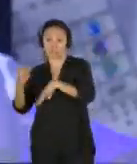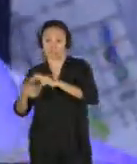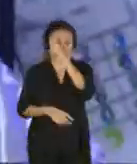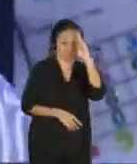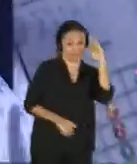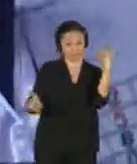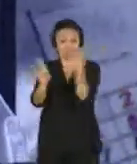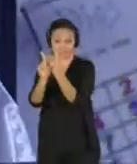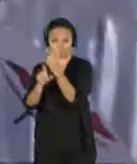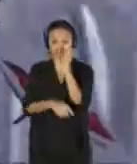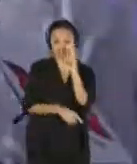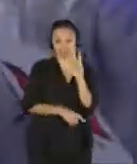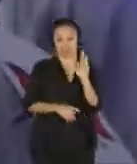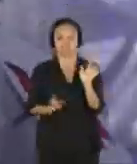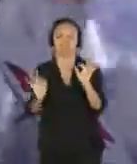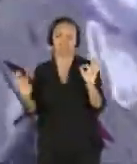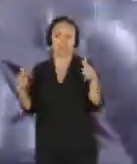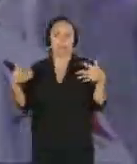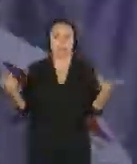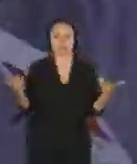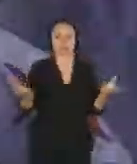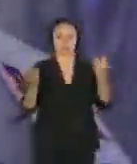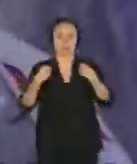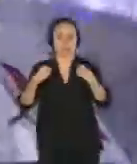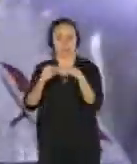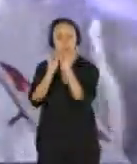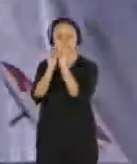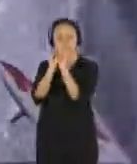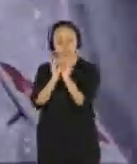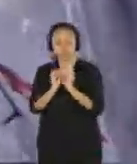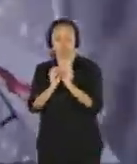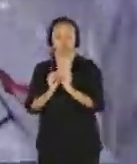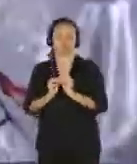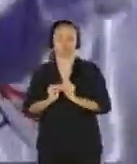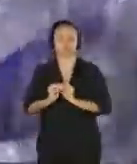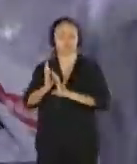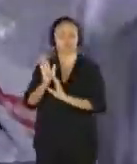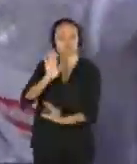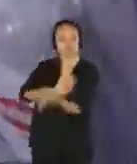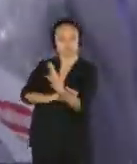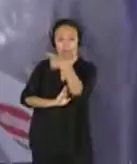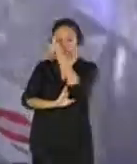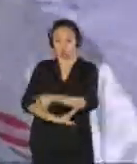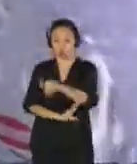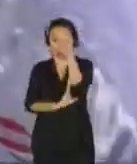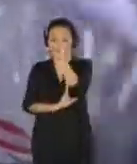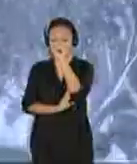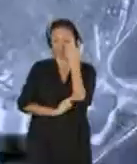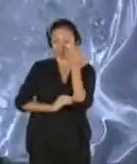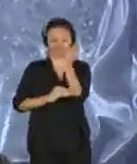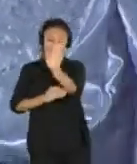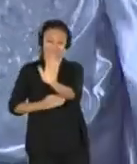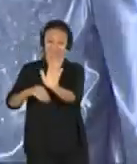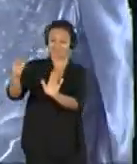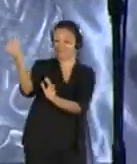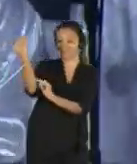Real Madrid. Entonces la vida yo creé, porque primero al hombre mire usted, y